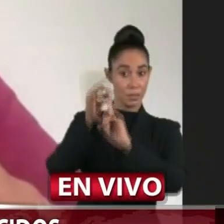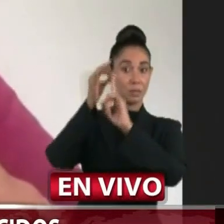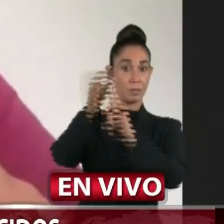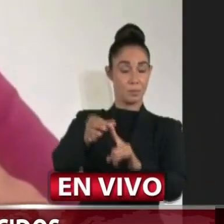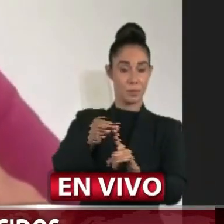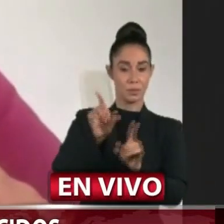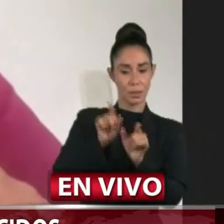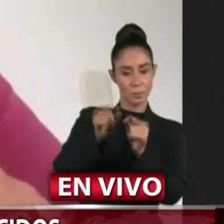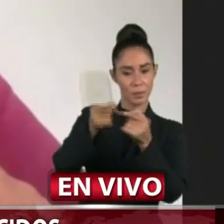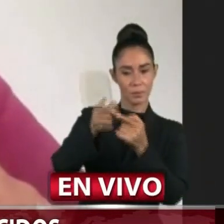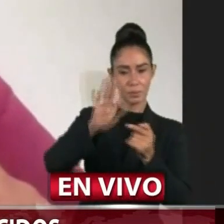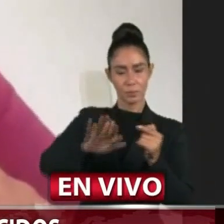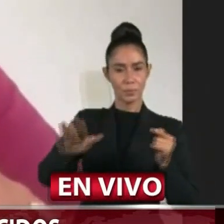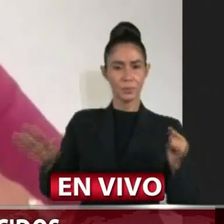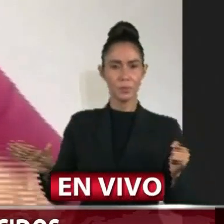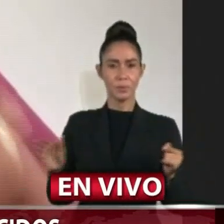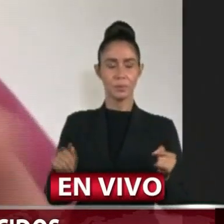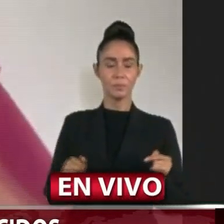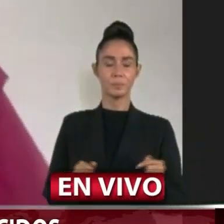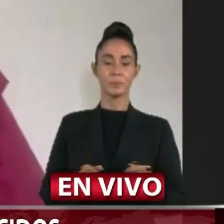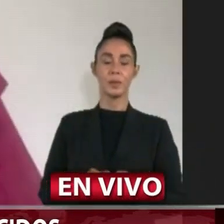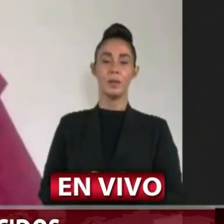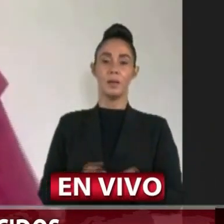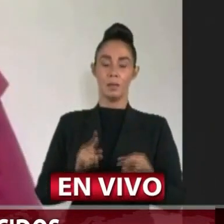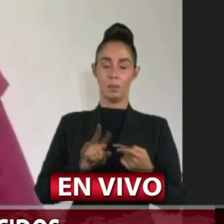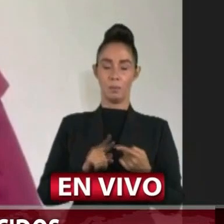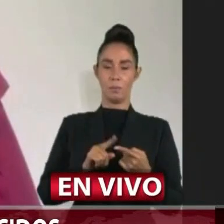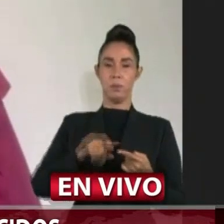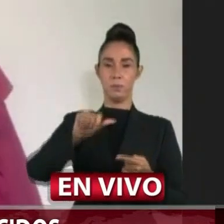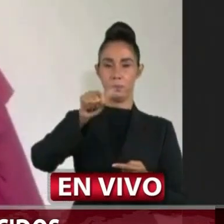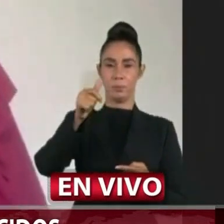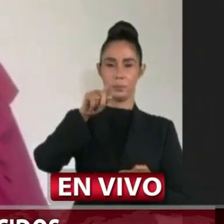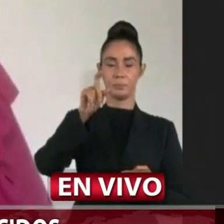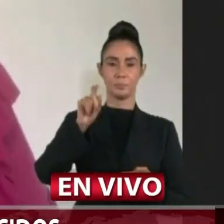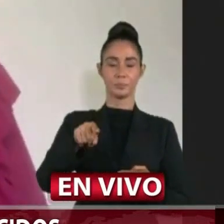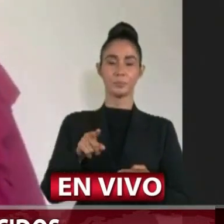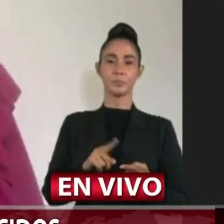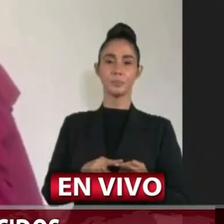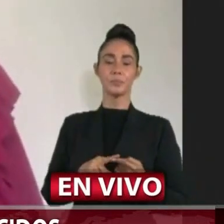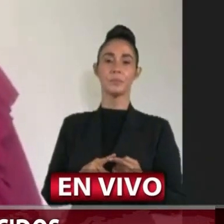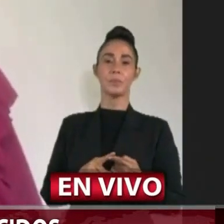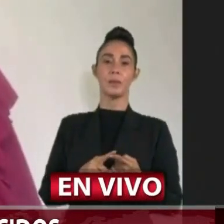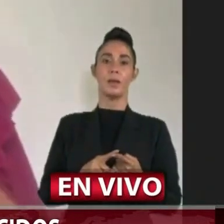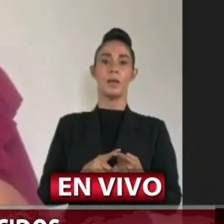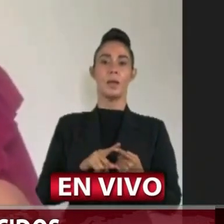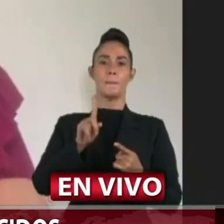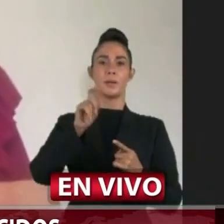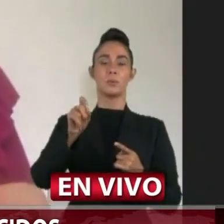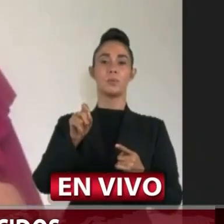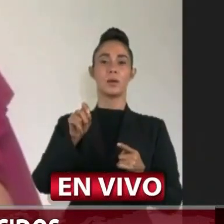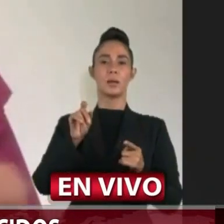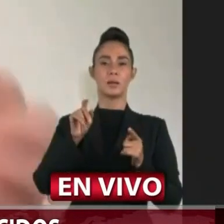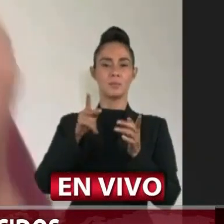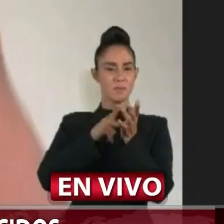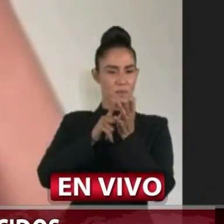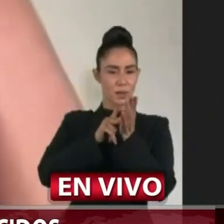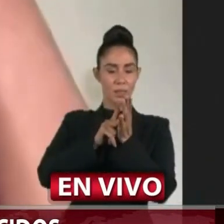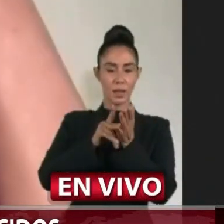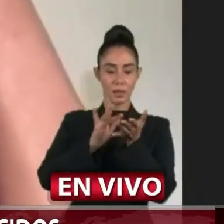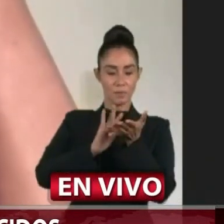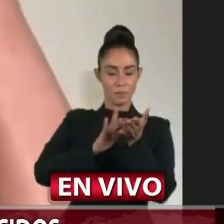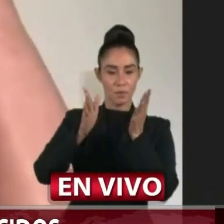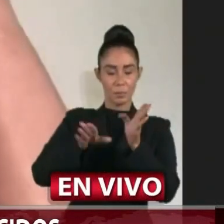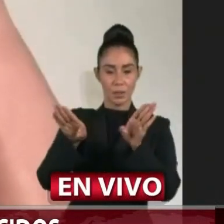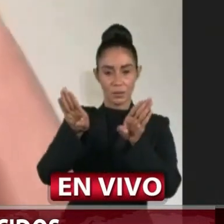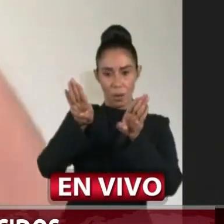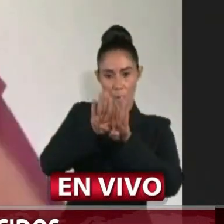hacia ese grupo poblacional. Y por último, ministro, si es cierto que hubo el cierre de una farmacia y una clínica en